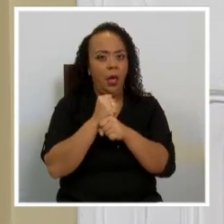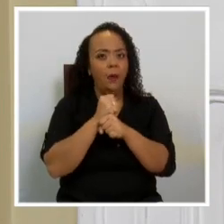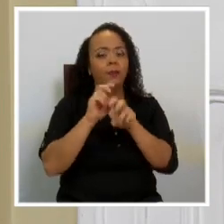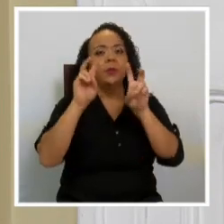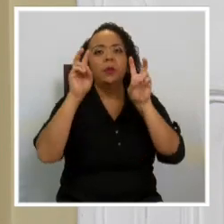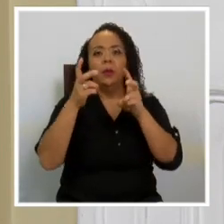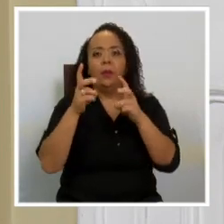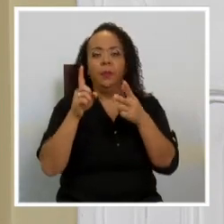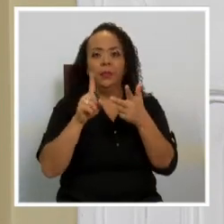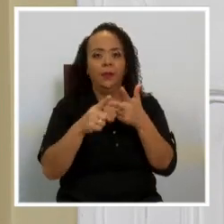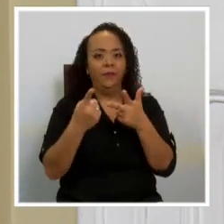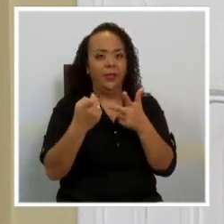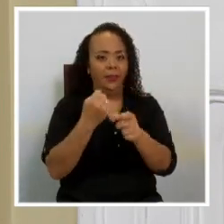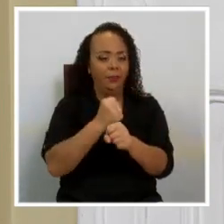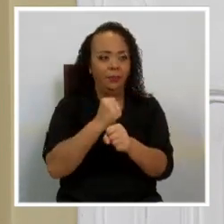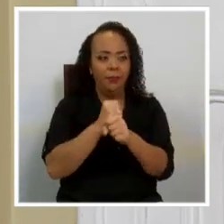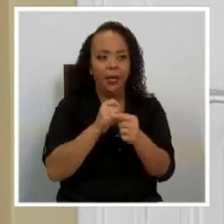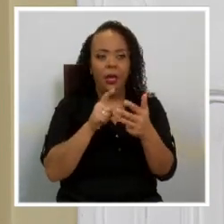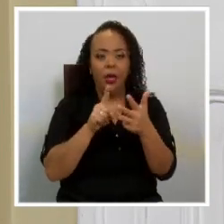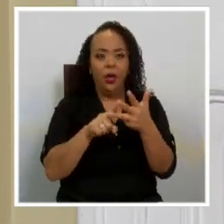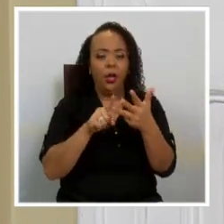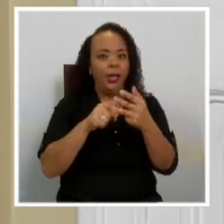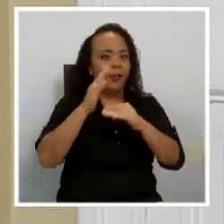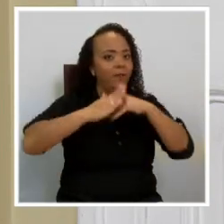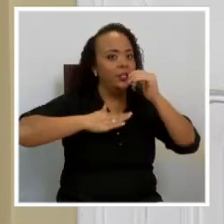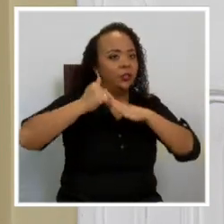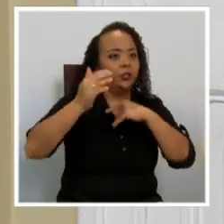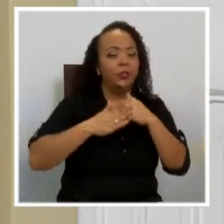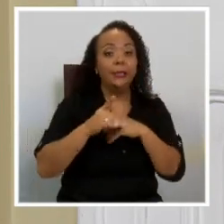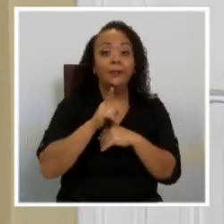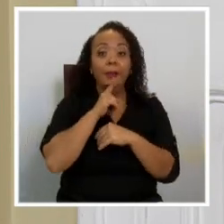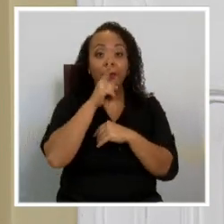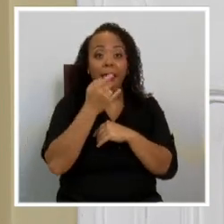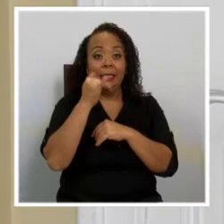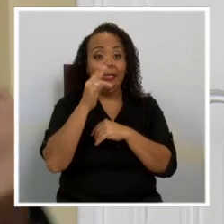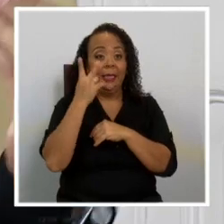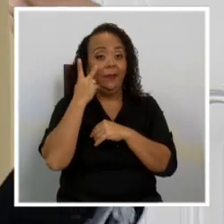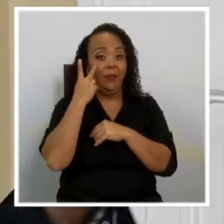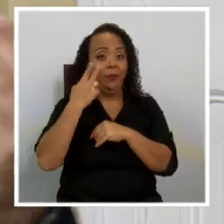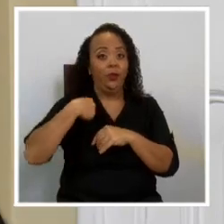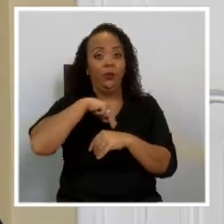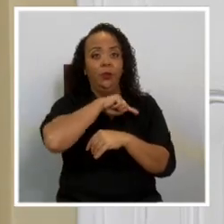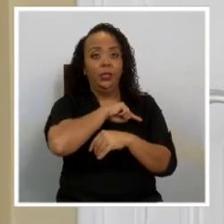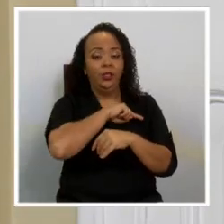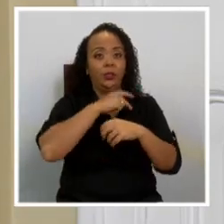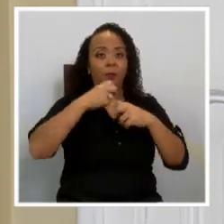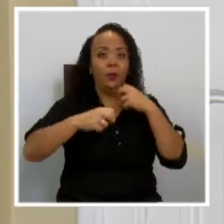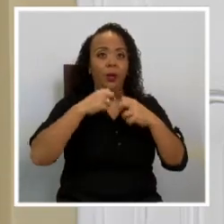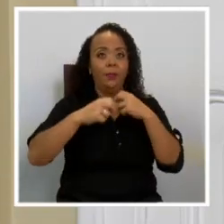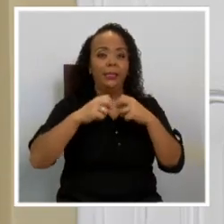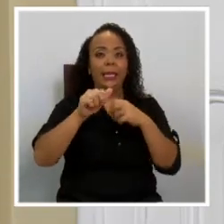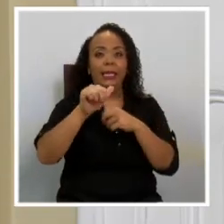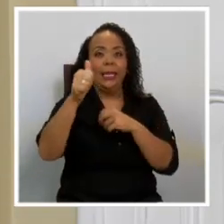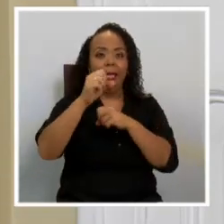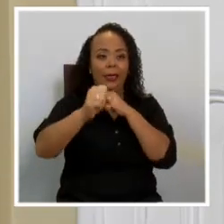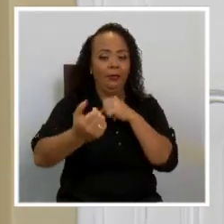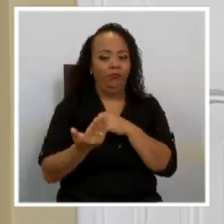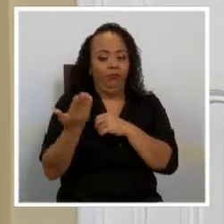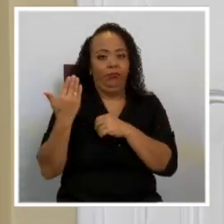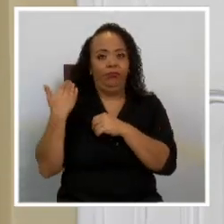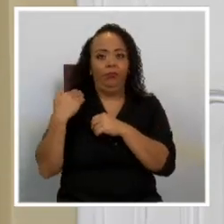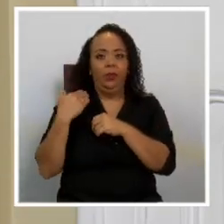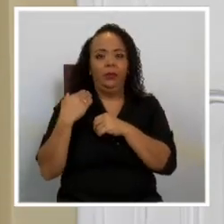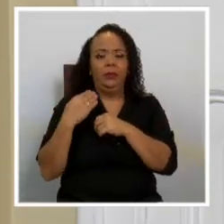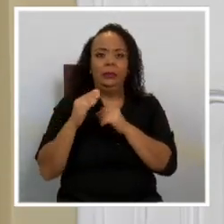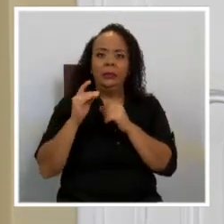temas de desempleo, de infraestructura. O sea, realmente si vemos nuestros problemas de hace una década para acá, no han hecho otra